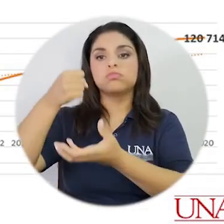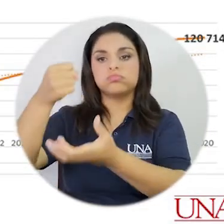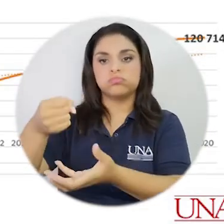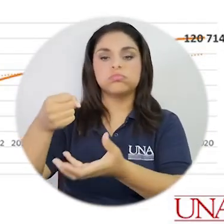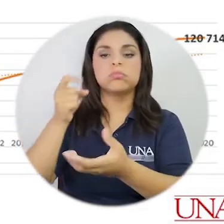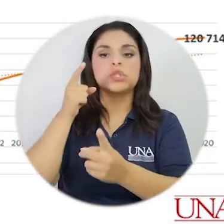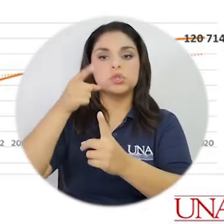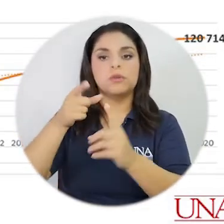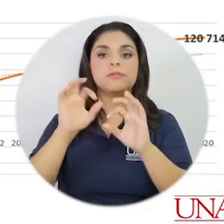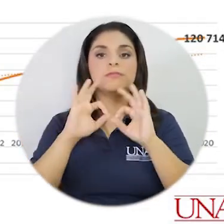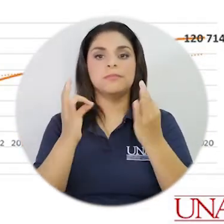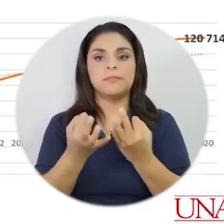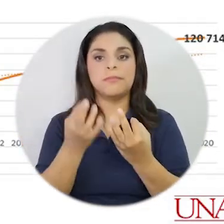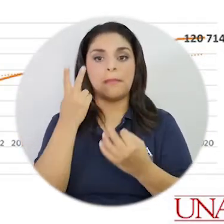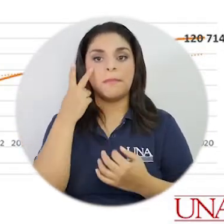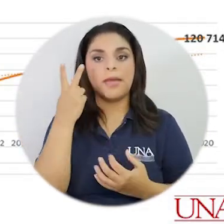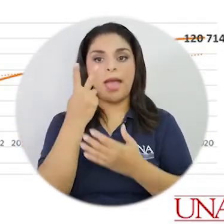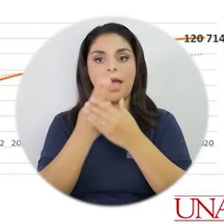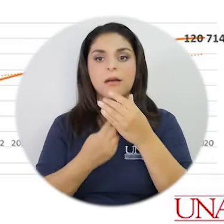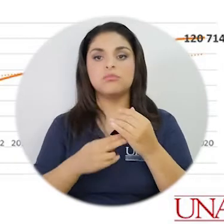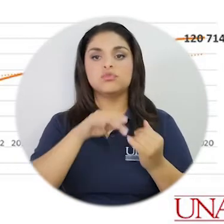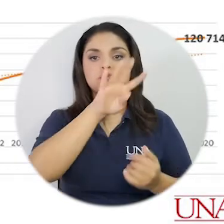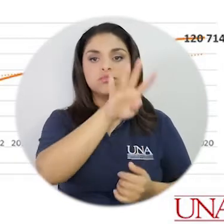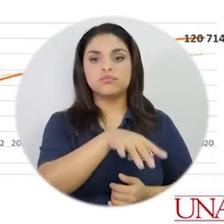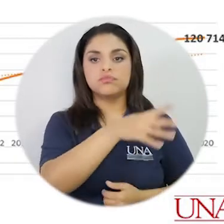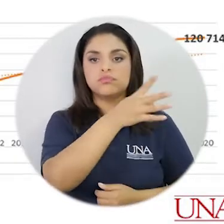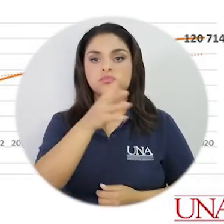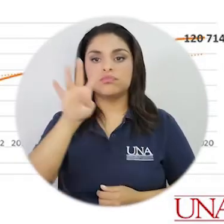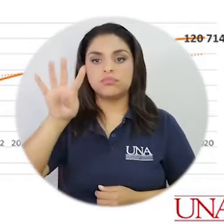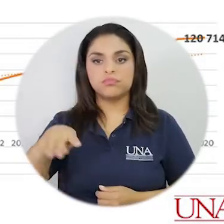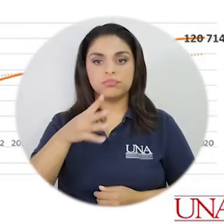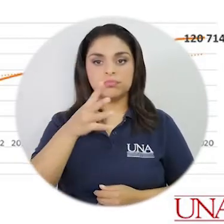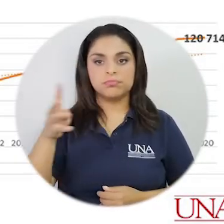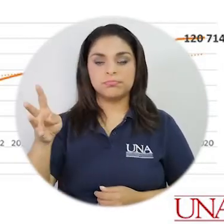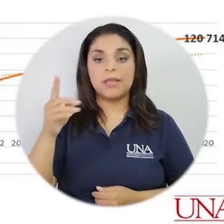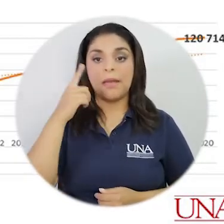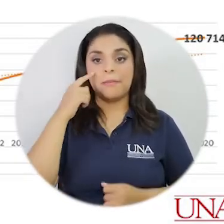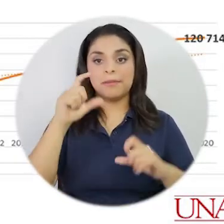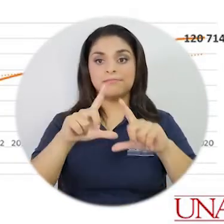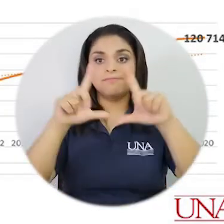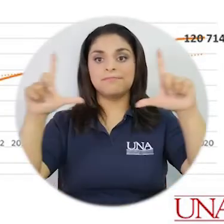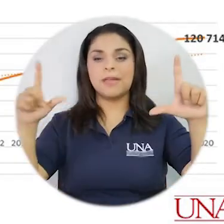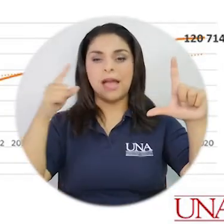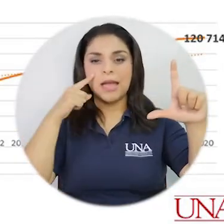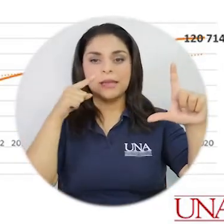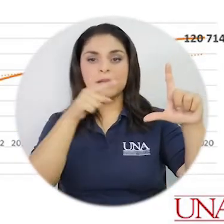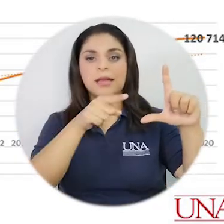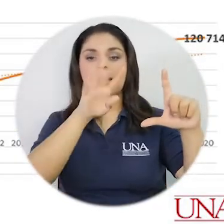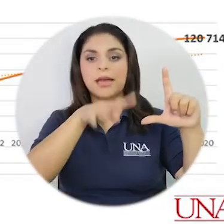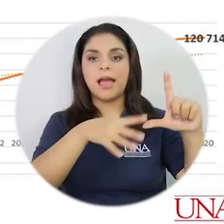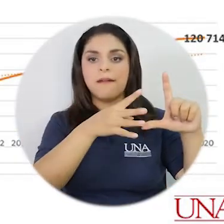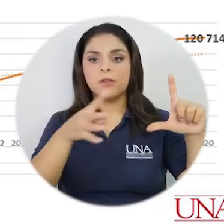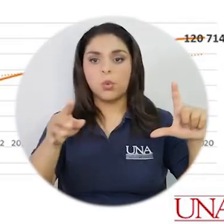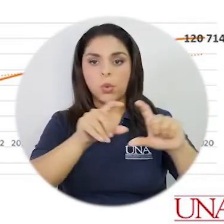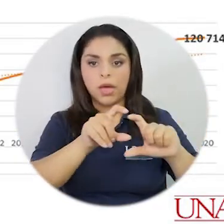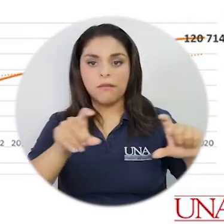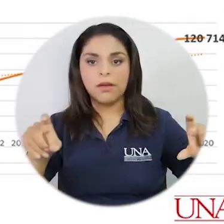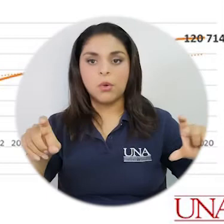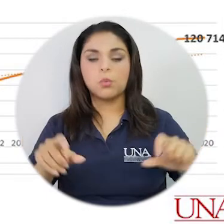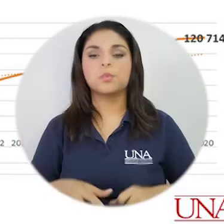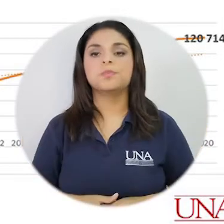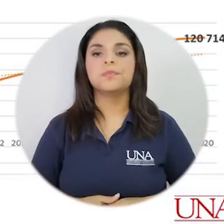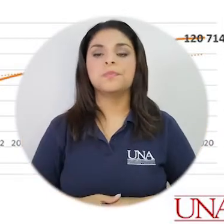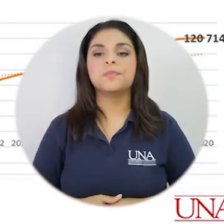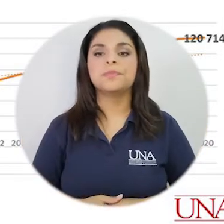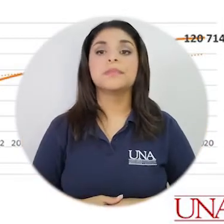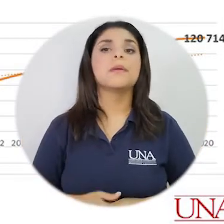familiar de vivienda. Están ambos gráficos. Sí, en la pantalla, si nos vamos al gráfico de